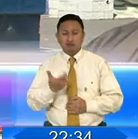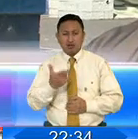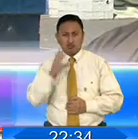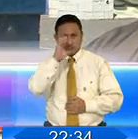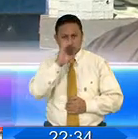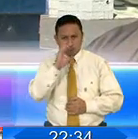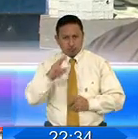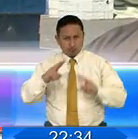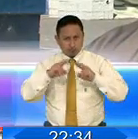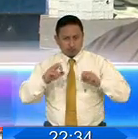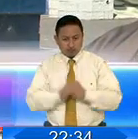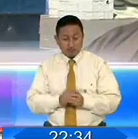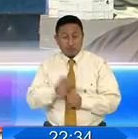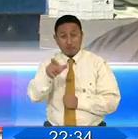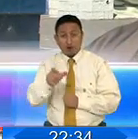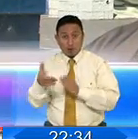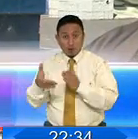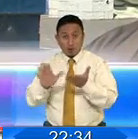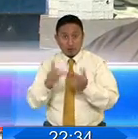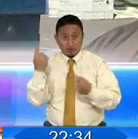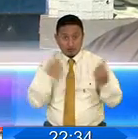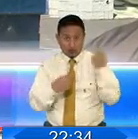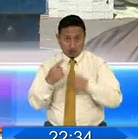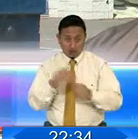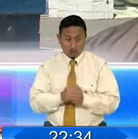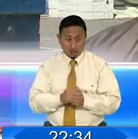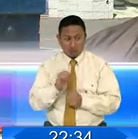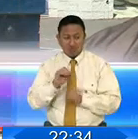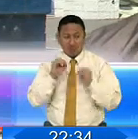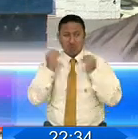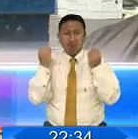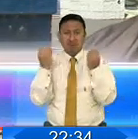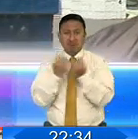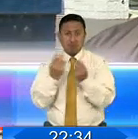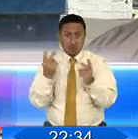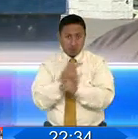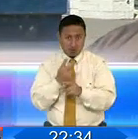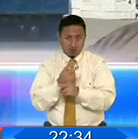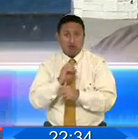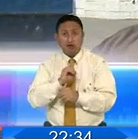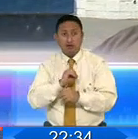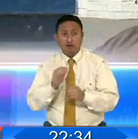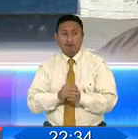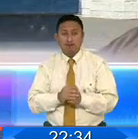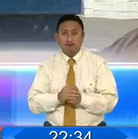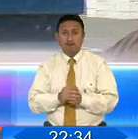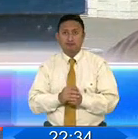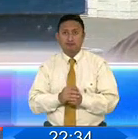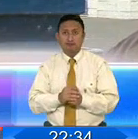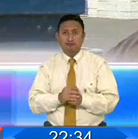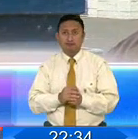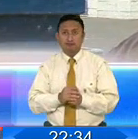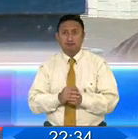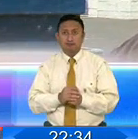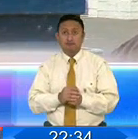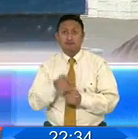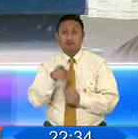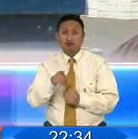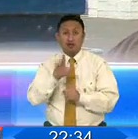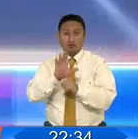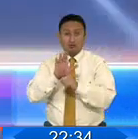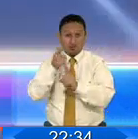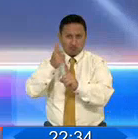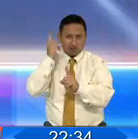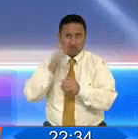si los hoyoxisos y los heridos pertenecerían a alguna organización o a su vez fue un ajuste de